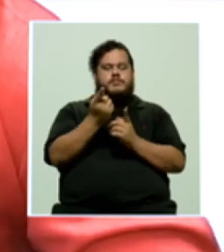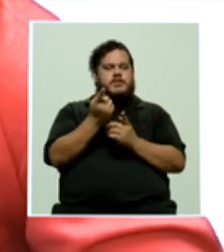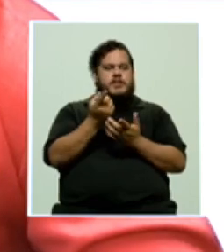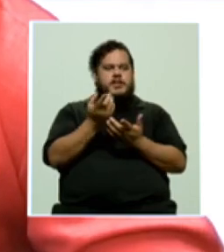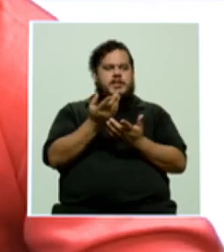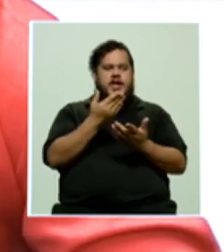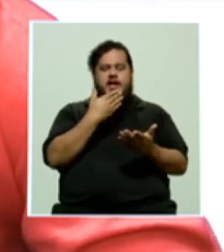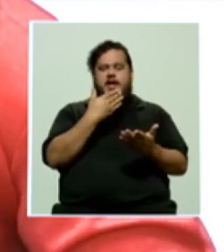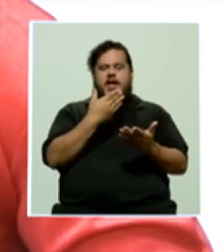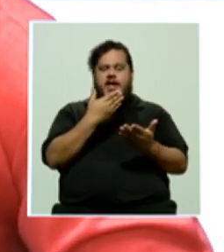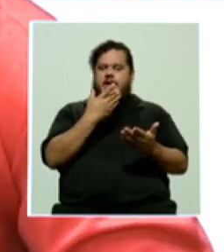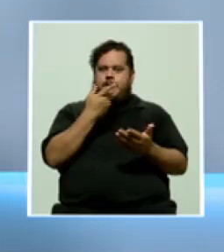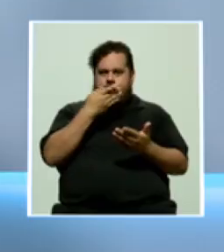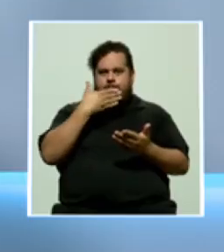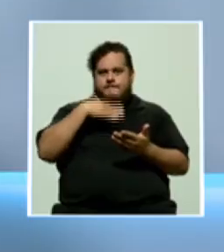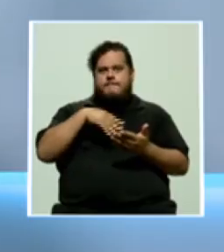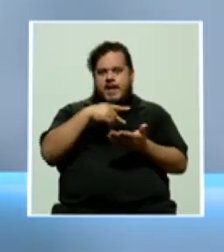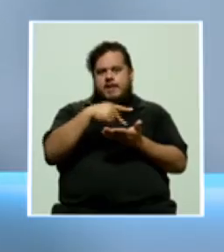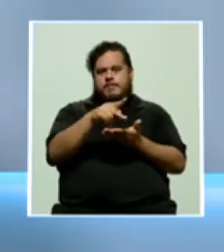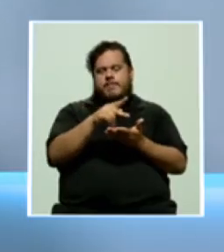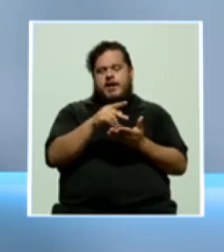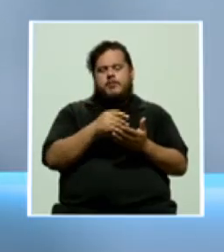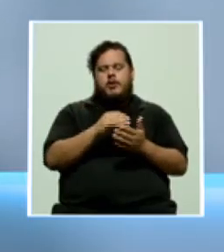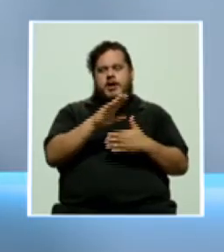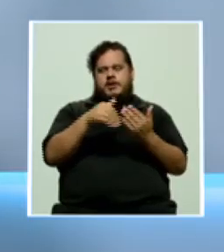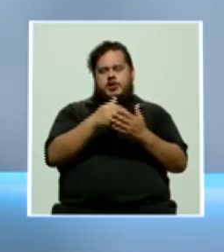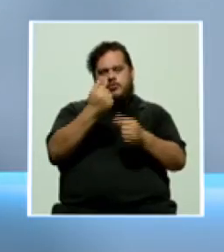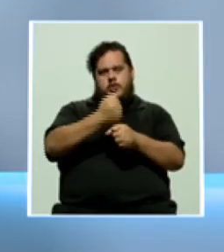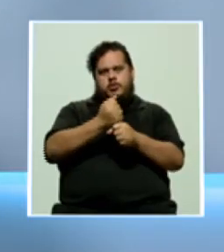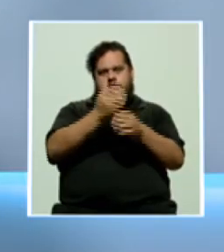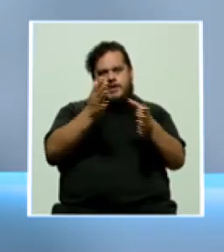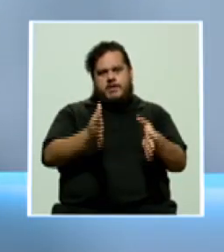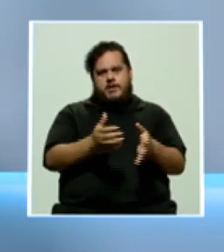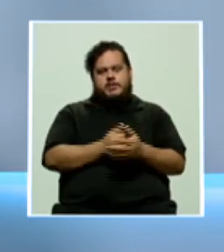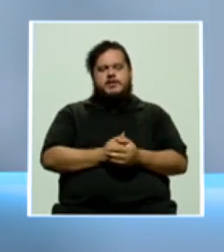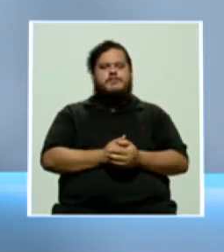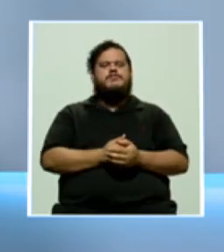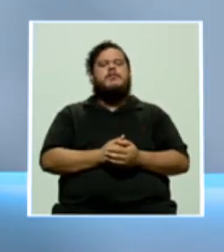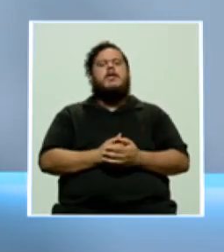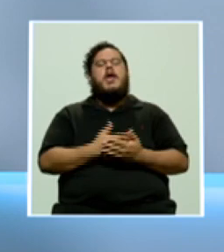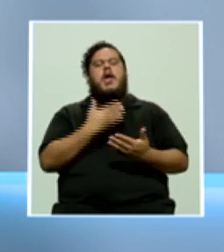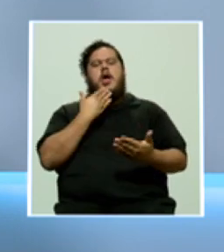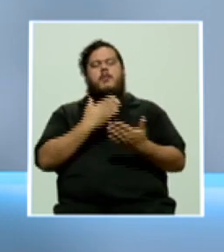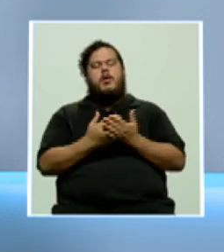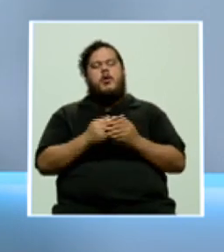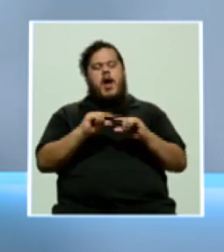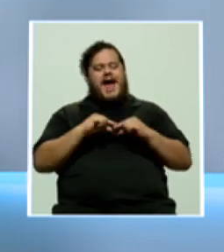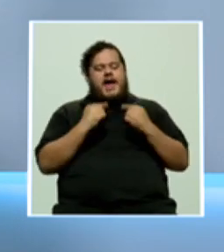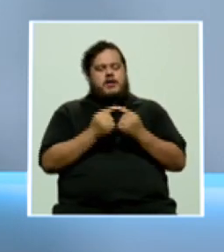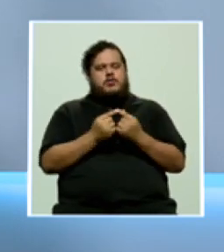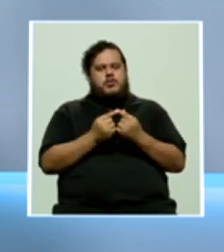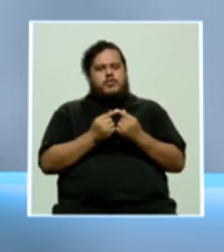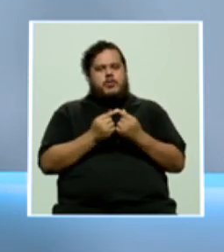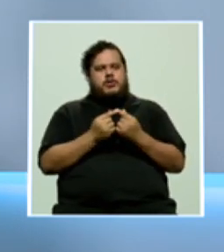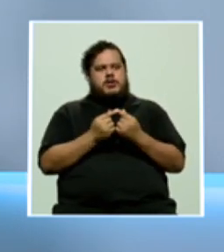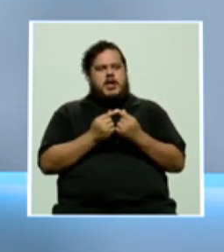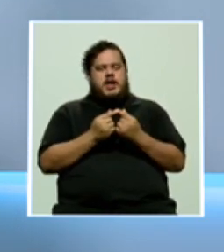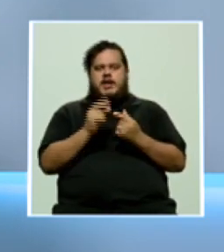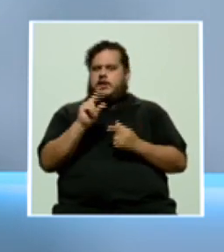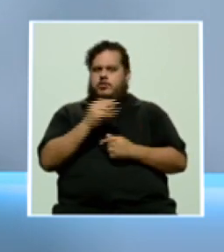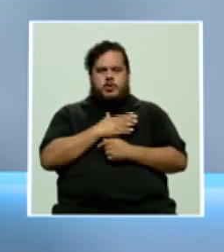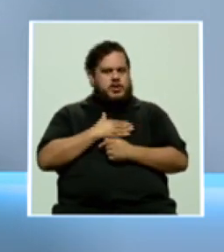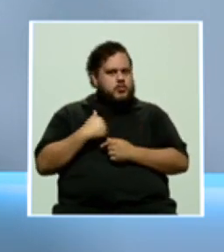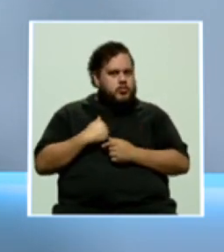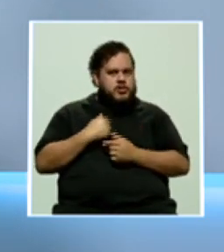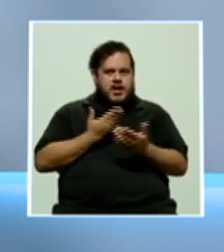quienes desempeñan la misma función. Bueno, pero como les decía, evidentemente hay grupos en contra de lo que es la propuesta